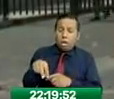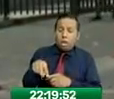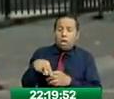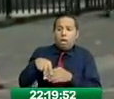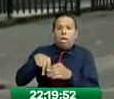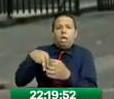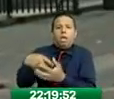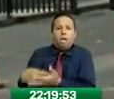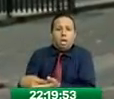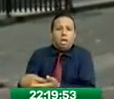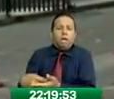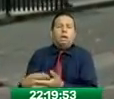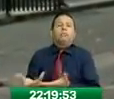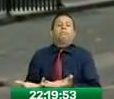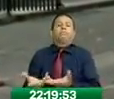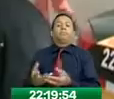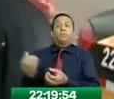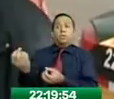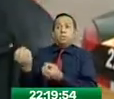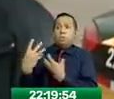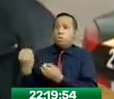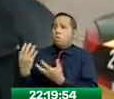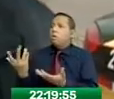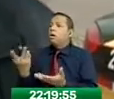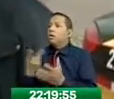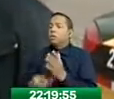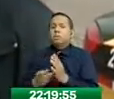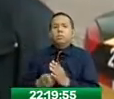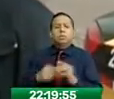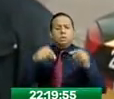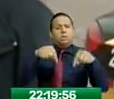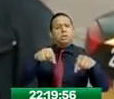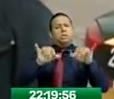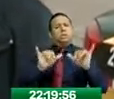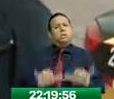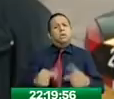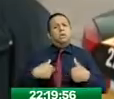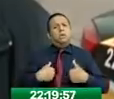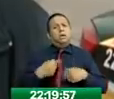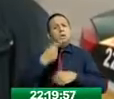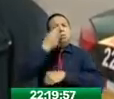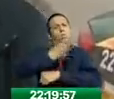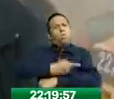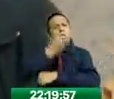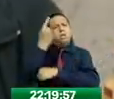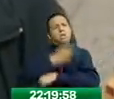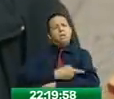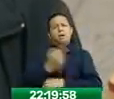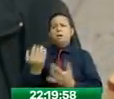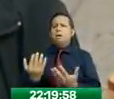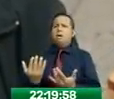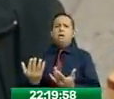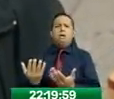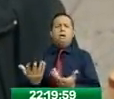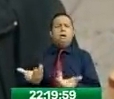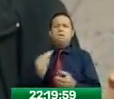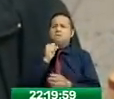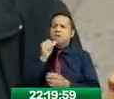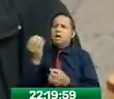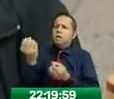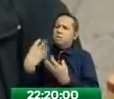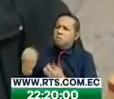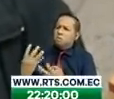noticias de pacientes contagiados. Ya vamos 24 horas que no tenemos información de mi suegro. Nos pidieron el número de teléfono y no